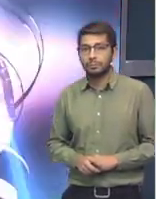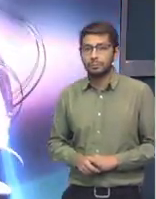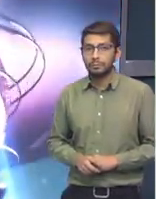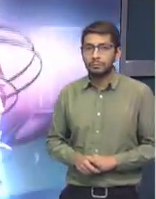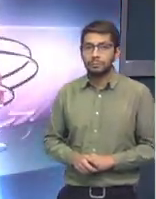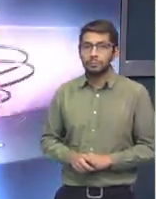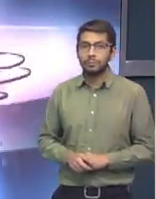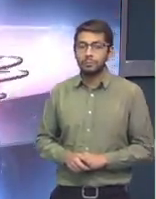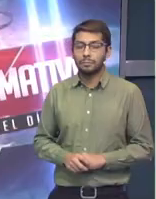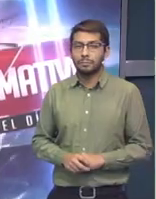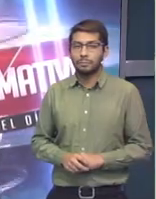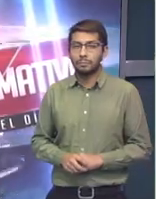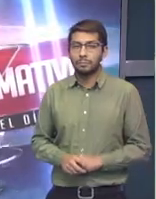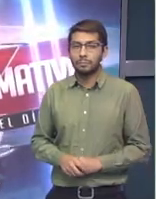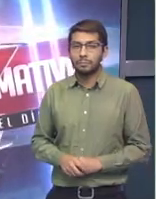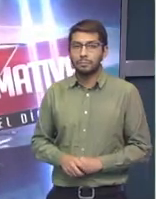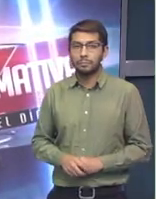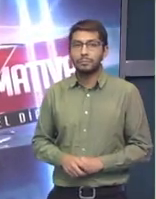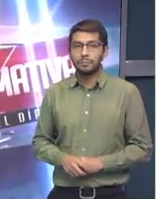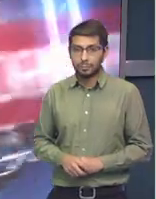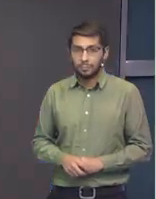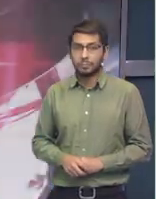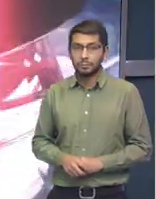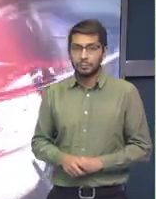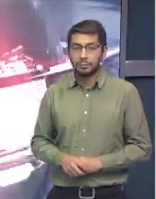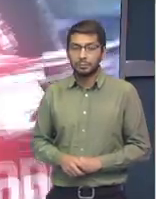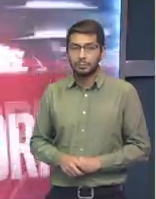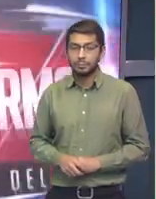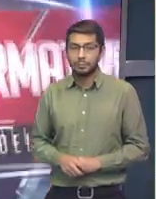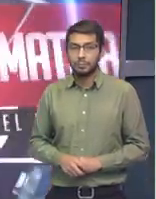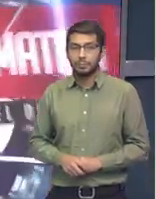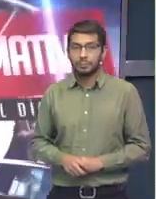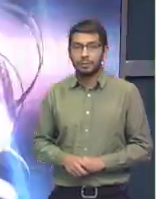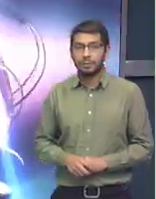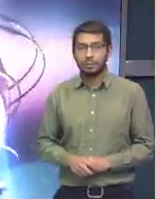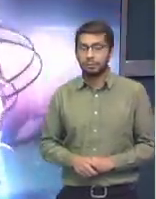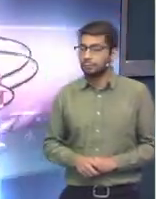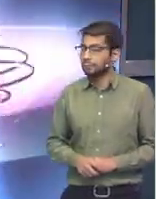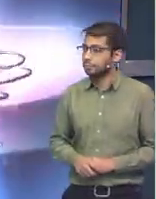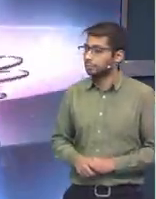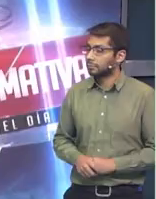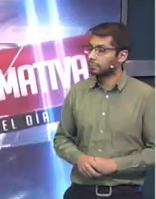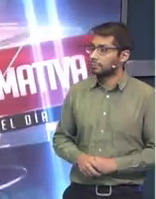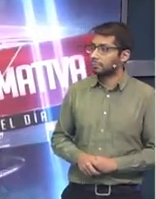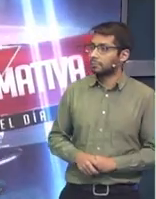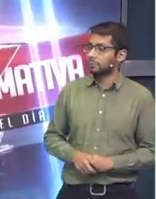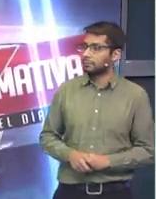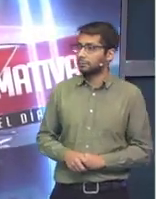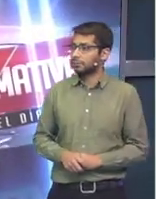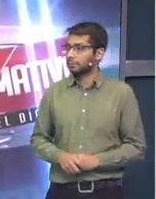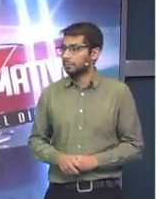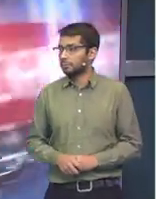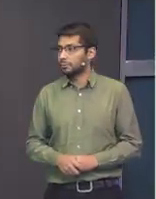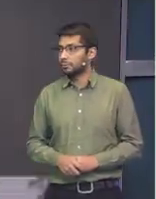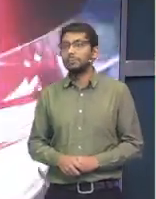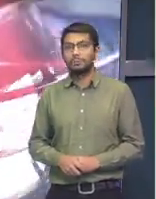que nos llegue ese pedido y podamos organizar esa visita programada. Doctor, ¿y han tenido la posibilidad de asistir a mucha gente en